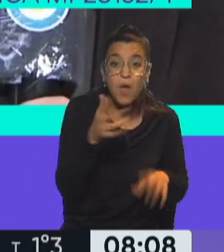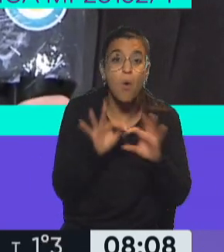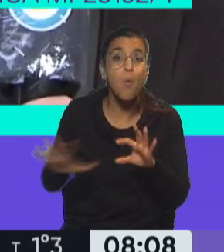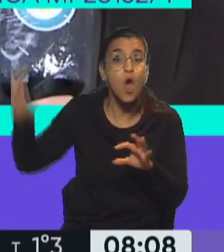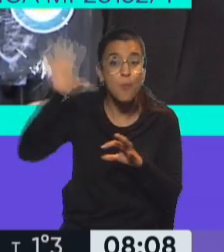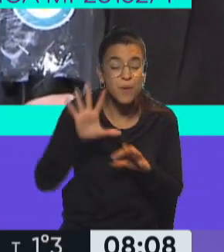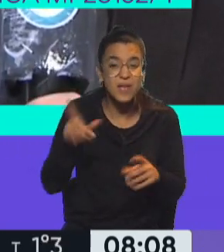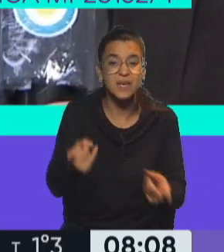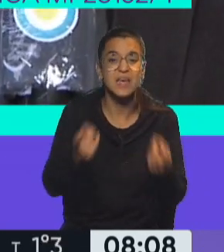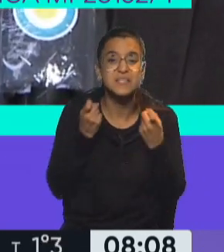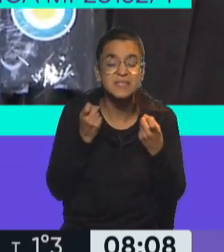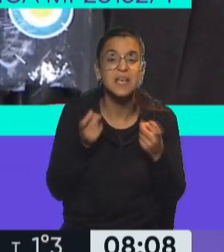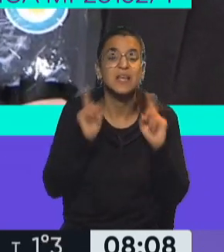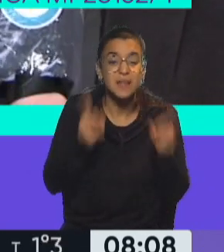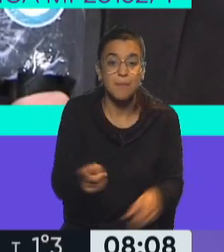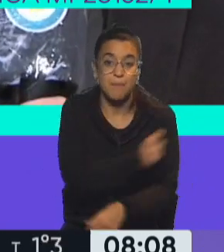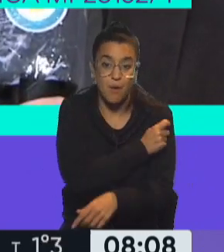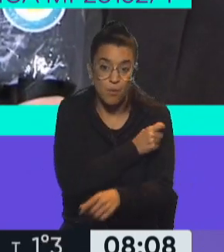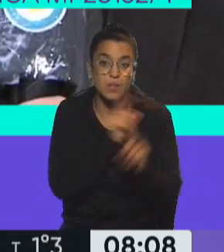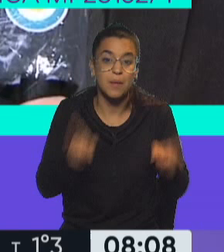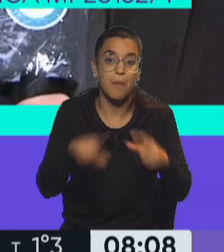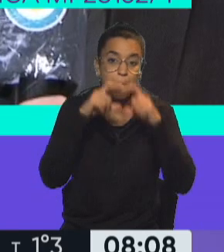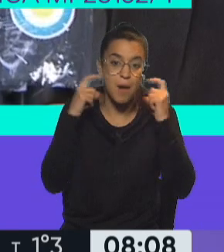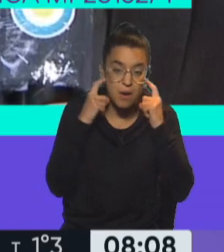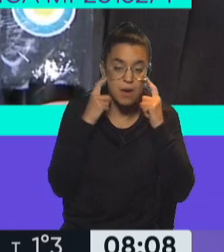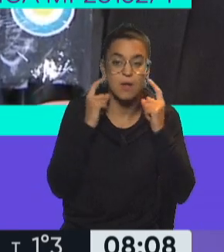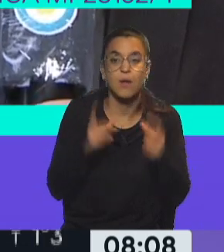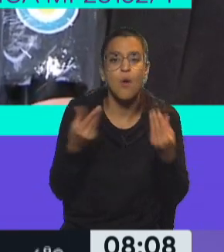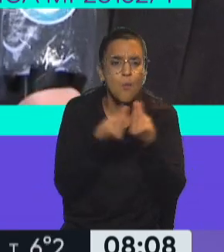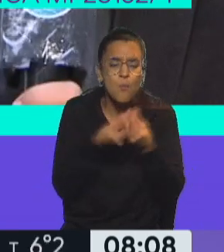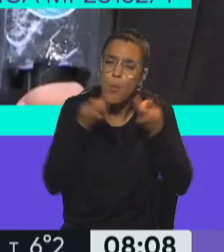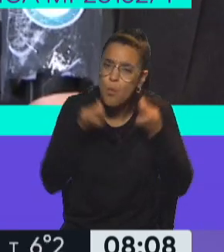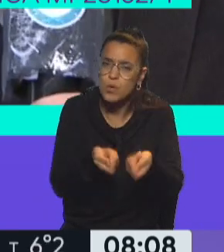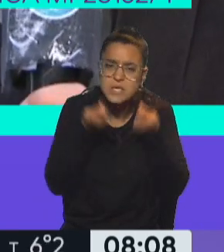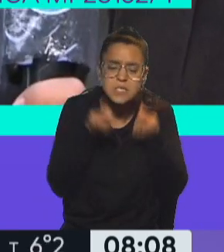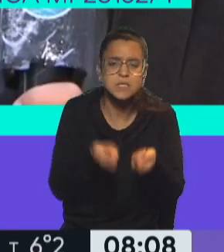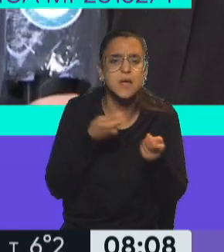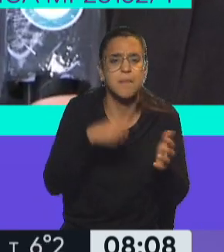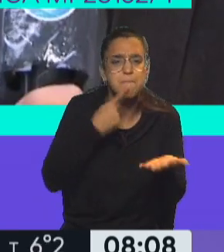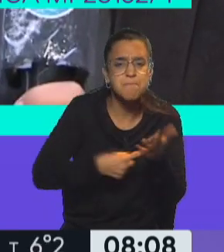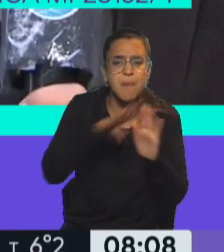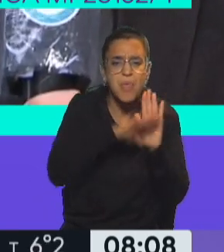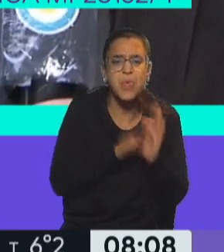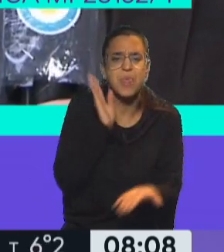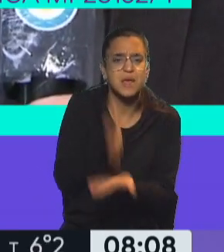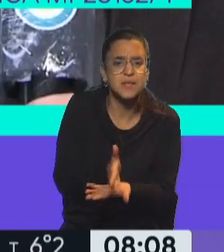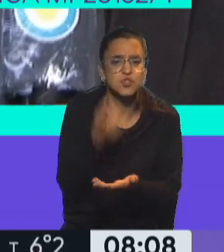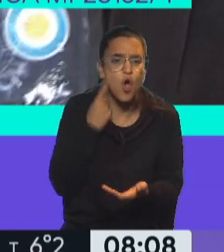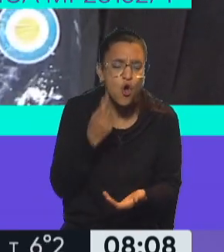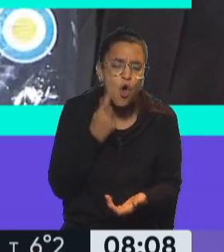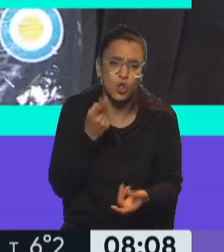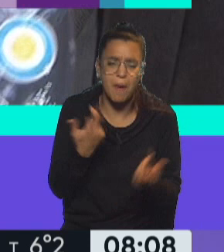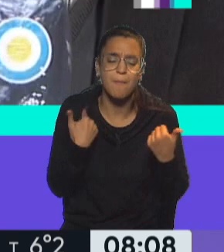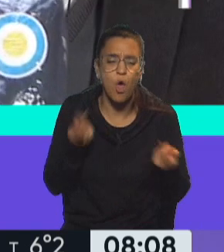europeos, necesitamos, además de la vacuna, las mascarillas, mucha insistencia, medidas, sanciones, controles